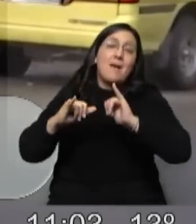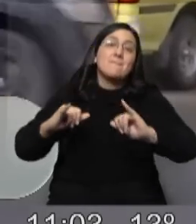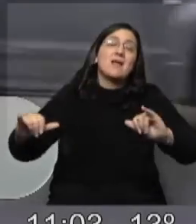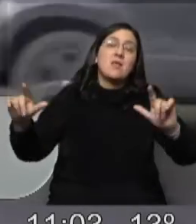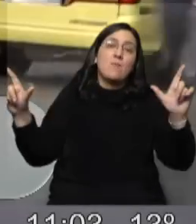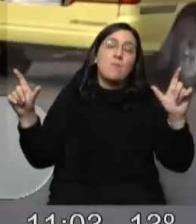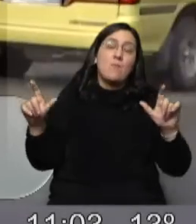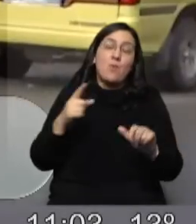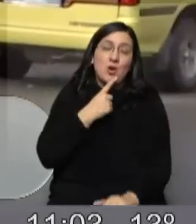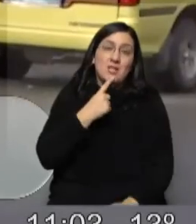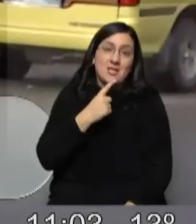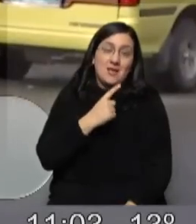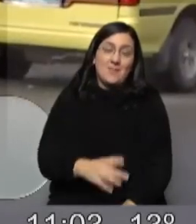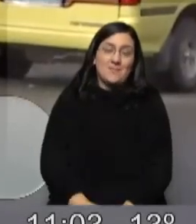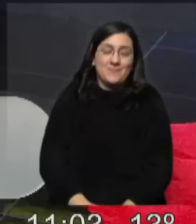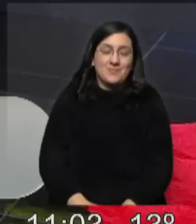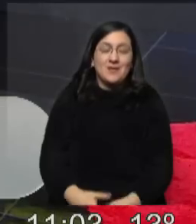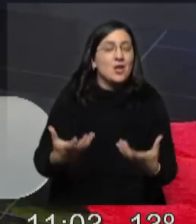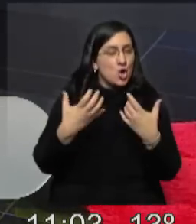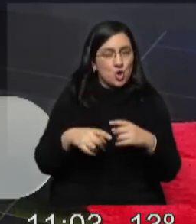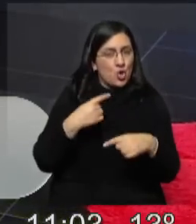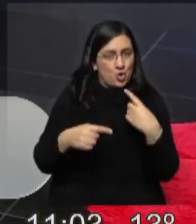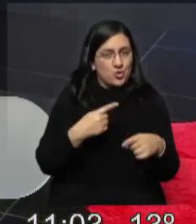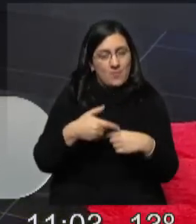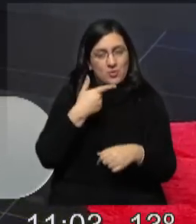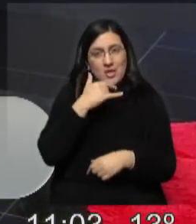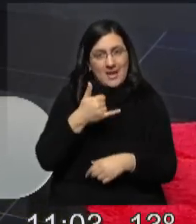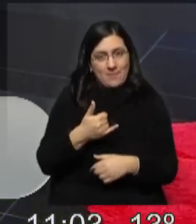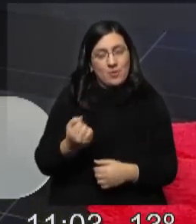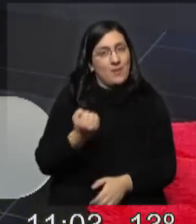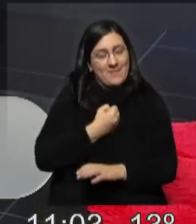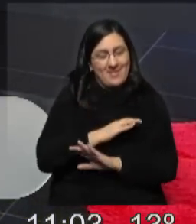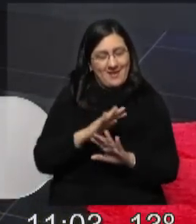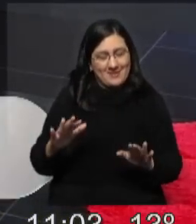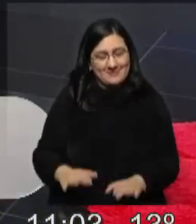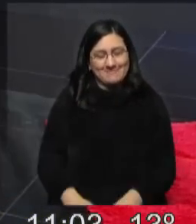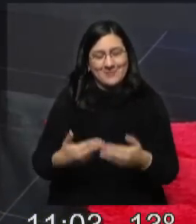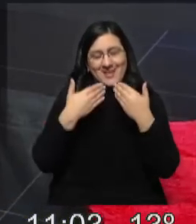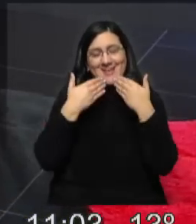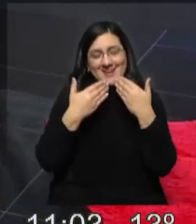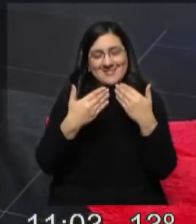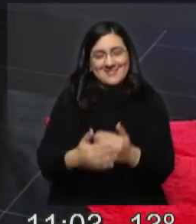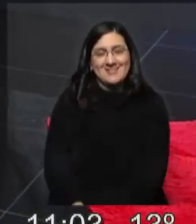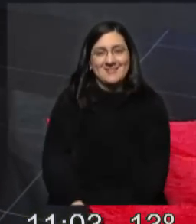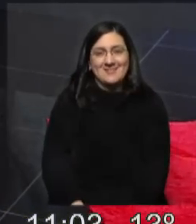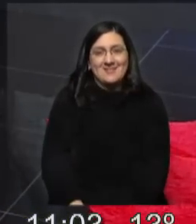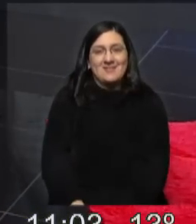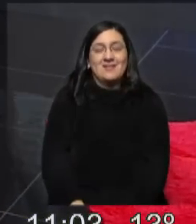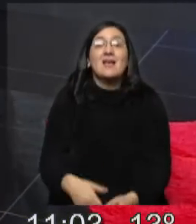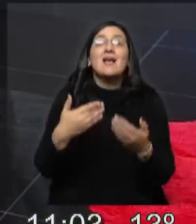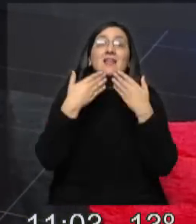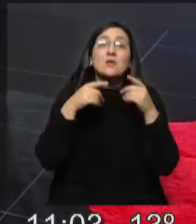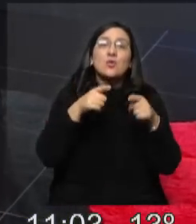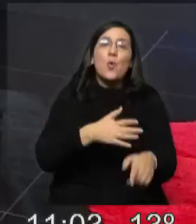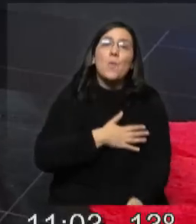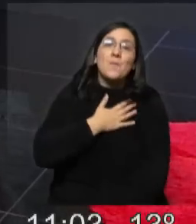¿no? Ni que hablar. No quiero seguir poniendo ejemplos porque nos van a matar. Muchas gracias, Eduardo. No, gracias a ustedes,